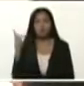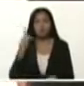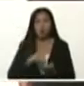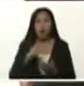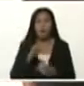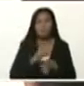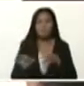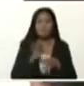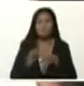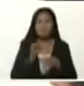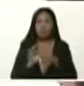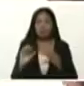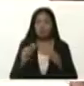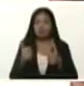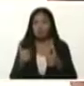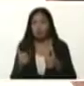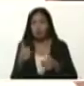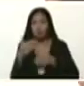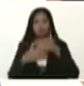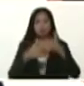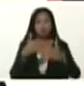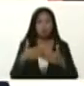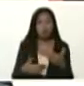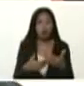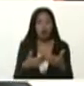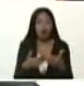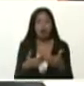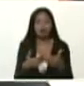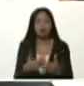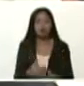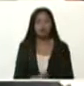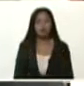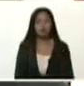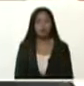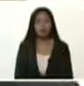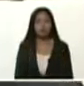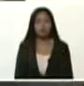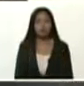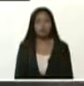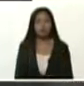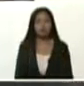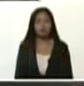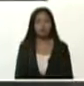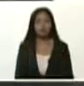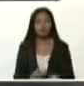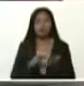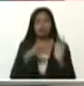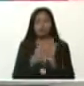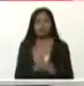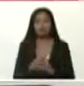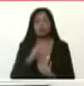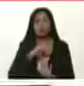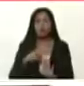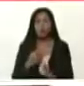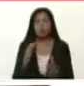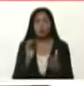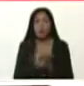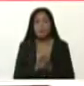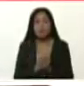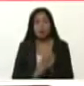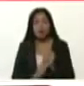Llega el petro ya paso a paso, de manera progresiva, para que nuestro compañero, el liderazgo